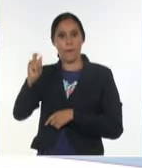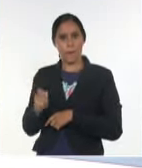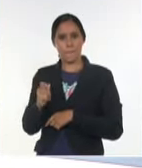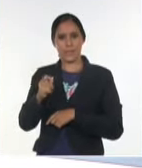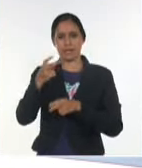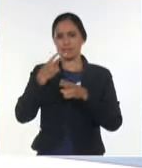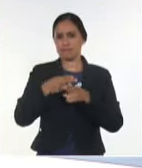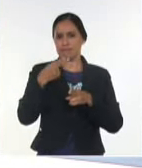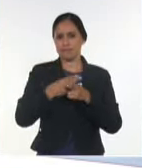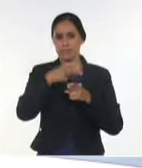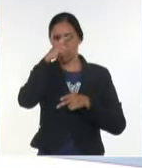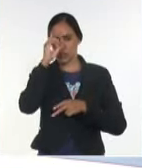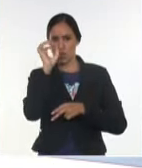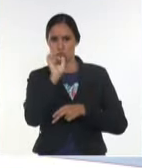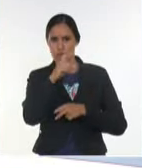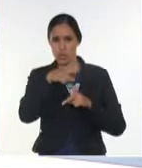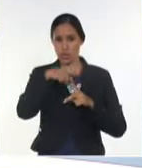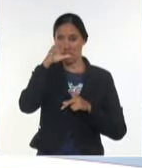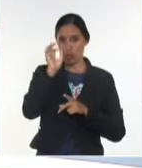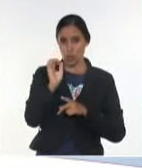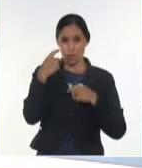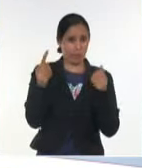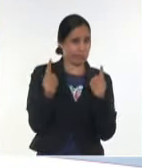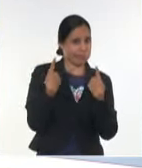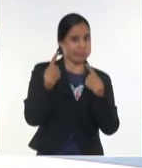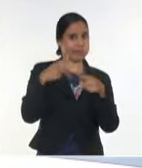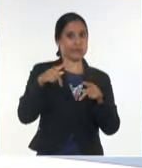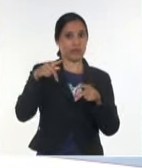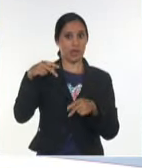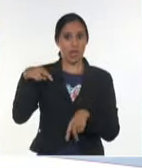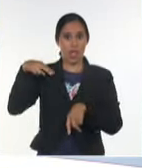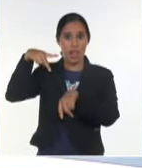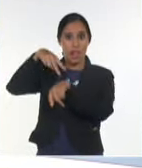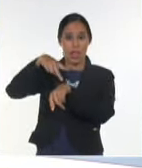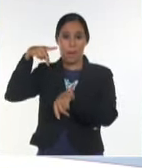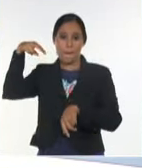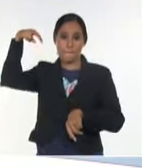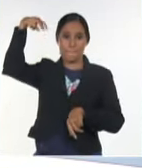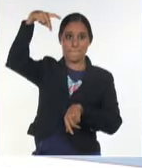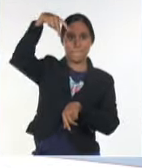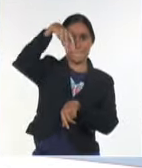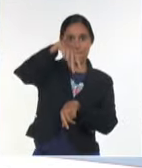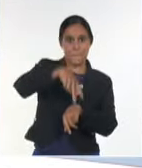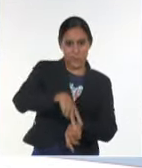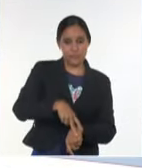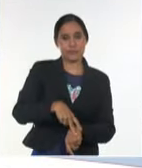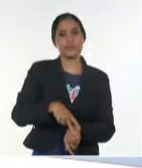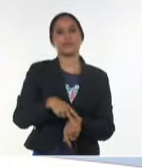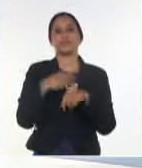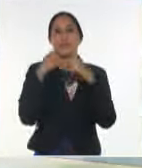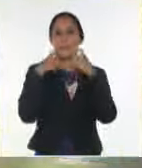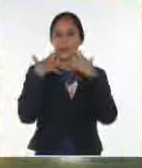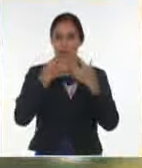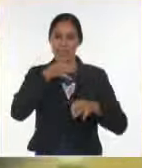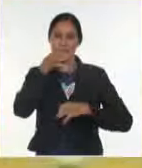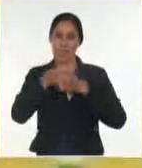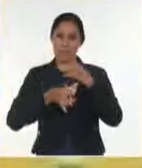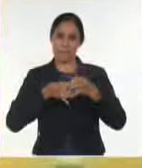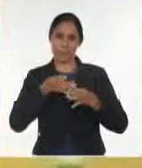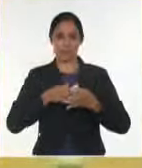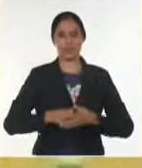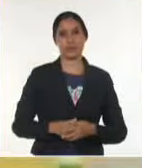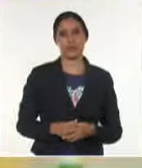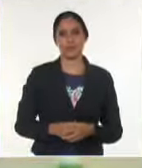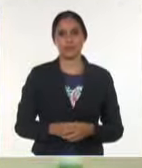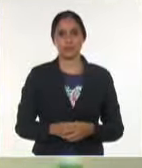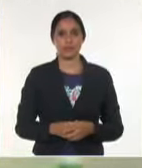2 metros y 45 centímetros, vigente récord mundial en salto de altura. Aquella impresionante hazaña nos acerca el colega Daniel Gotay. Todavía